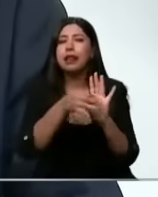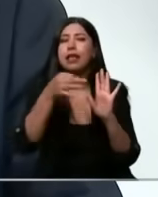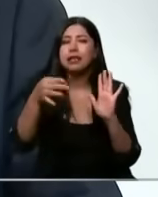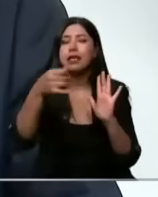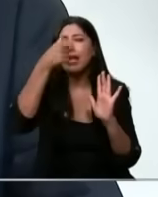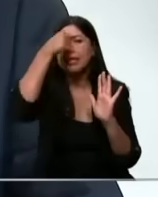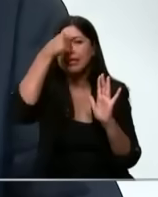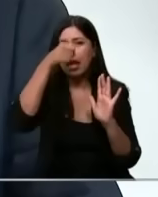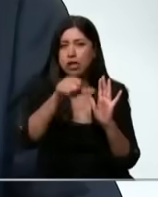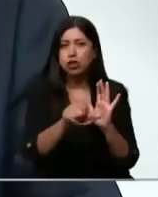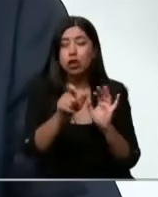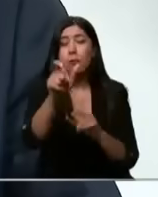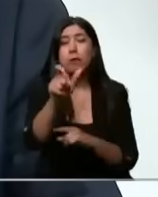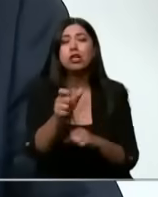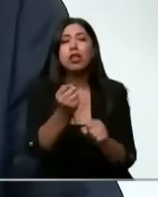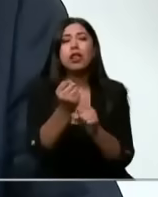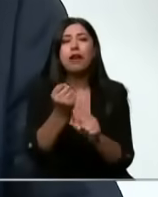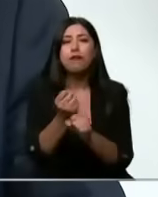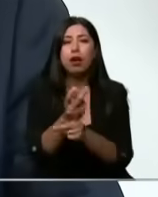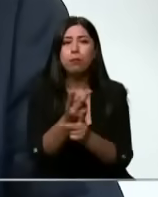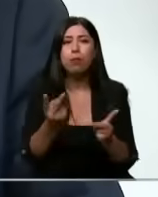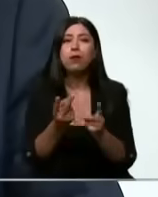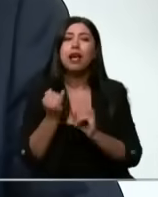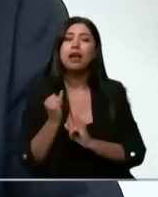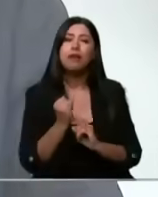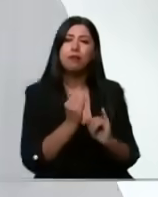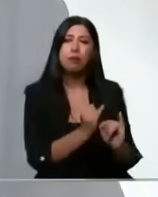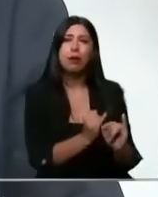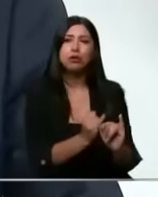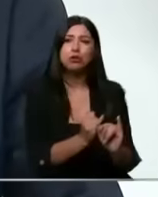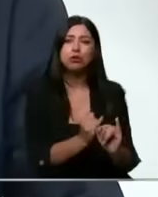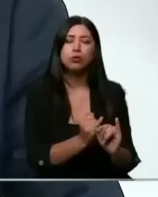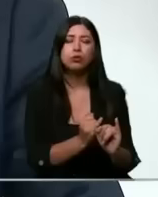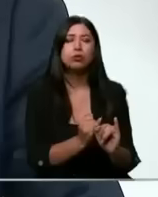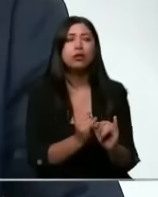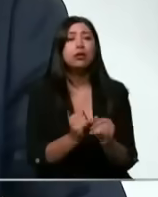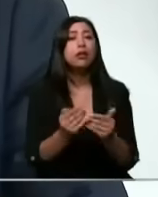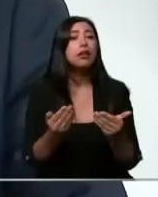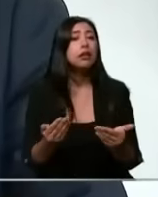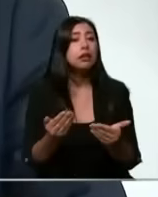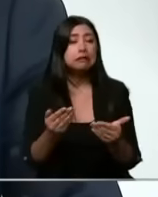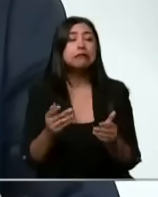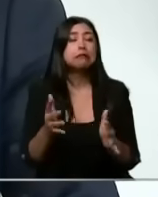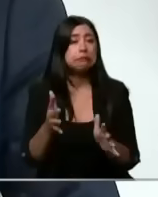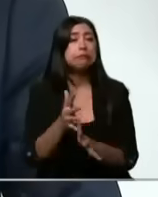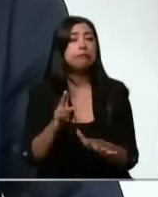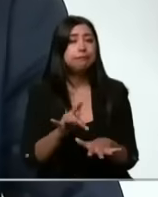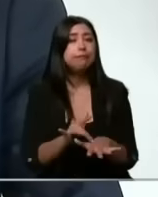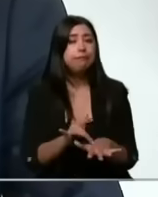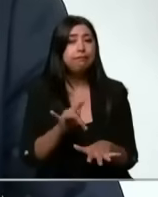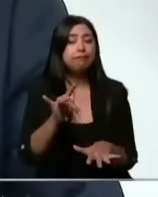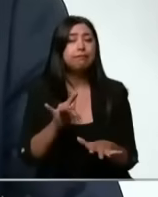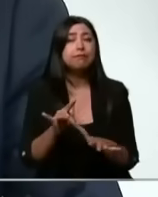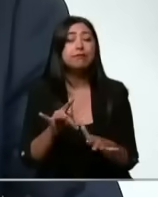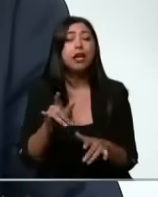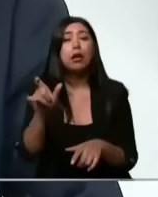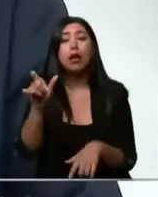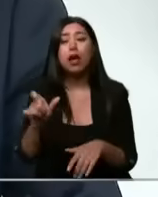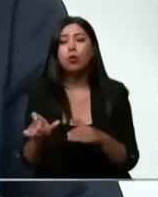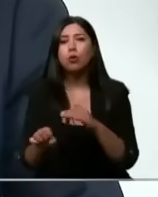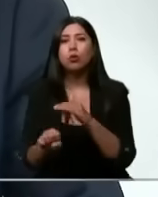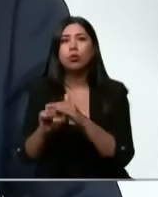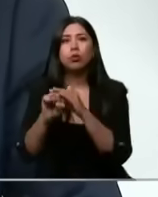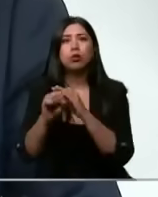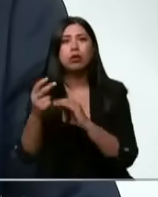sanción para el funcionario público que devela información de esa causa. Eso, por supuesto, es un hecho muy grave, por cuanto que la máxima autoridad de